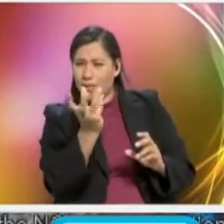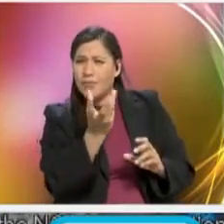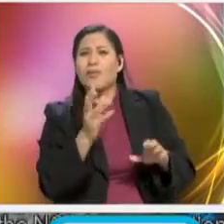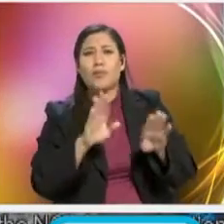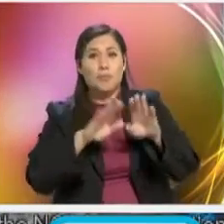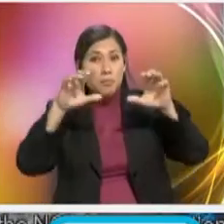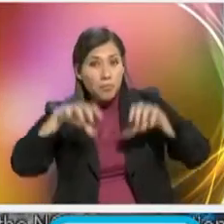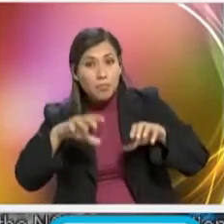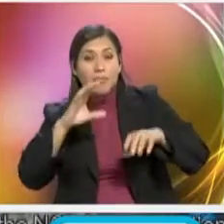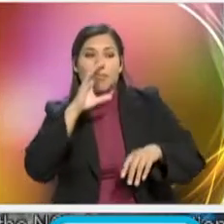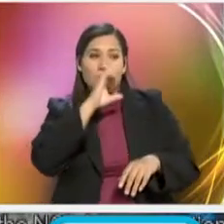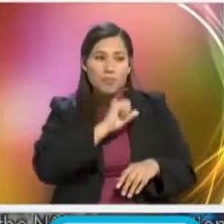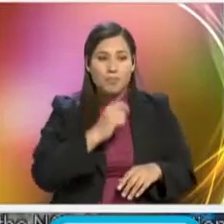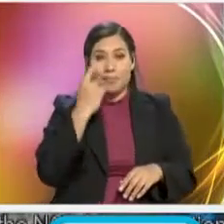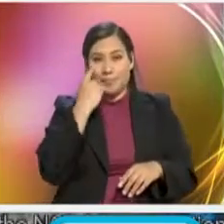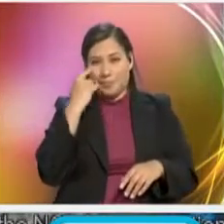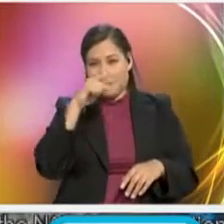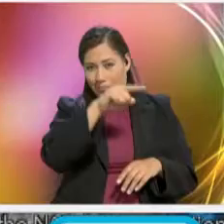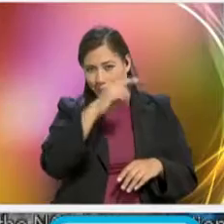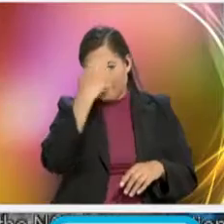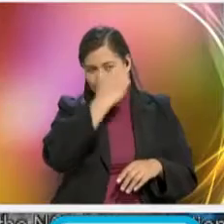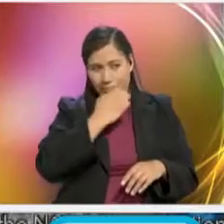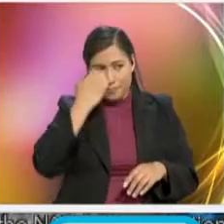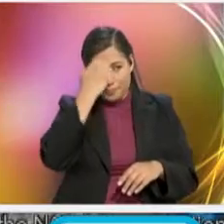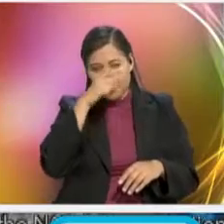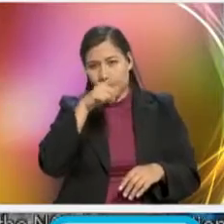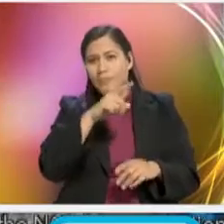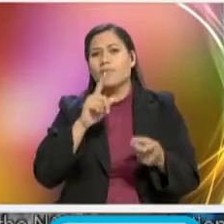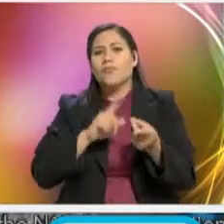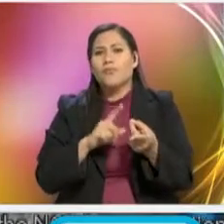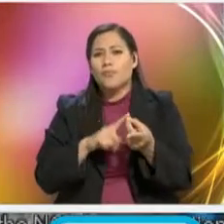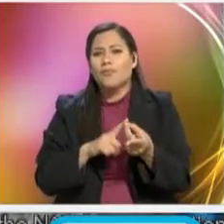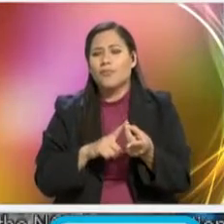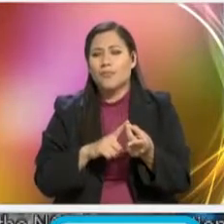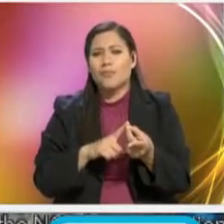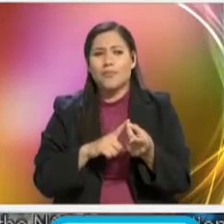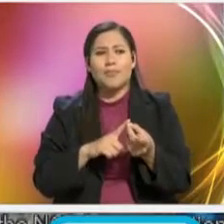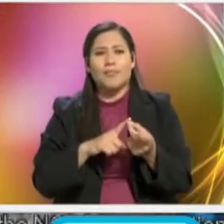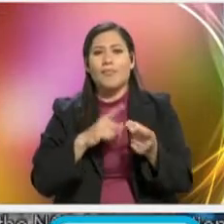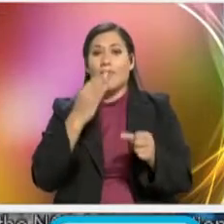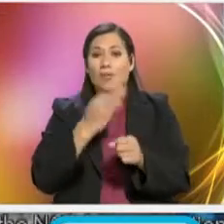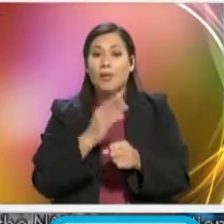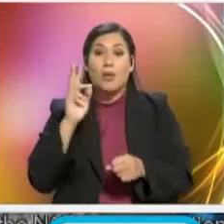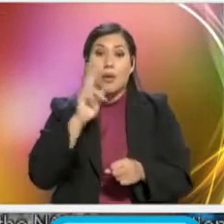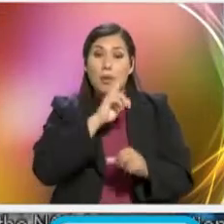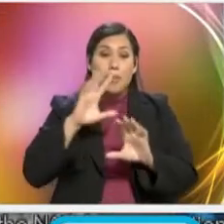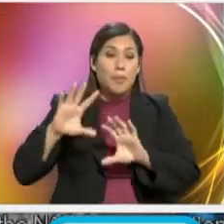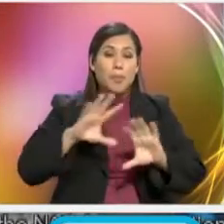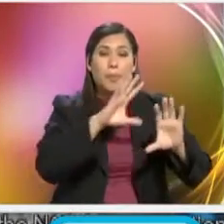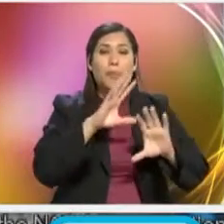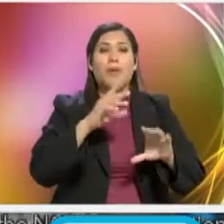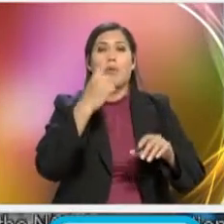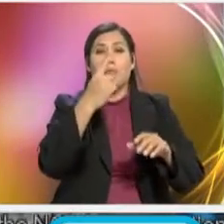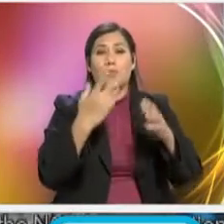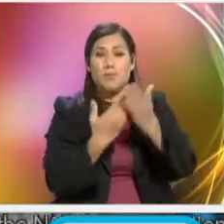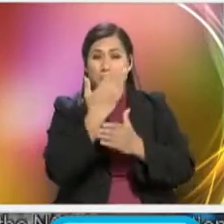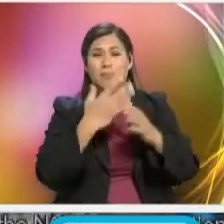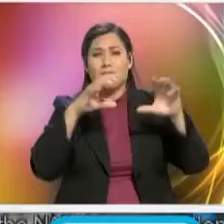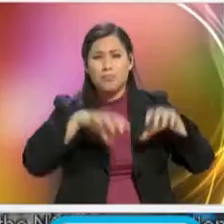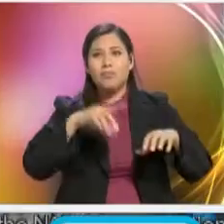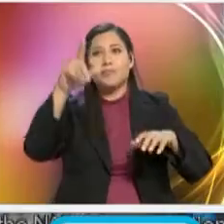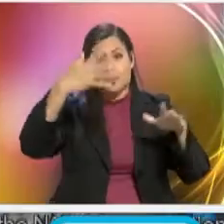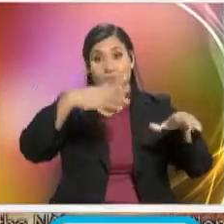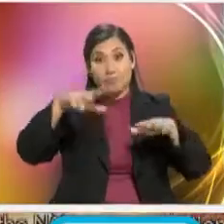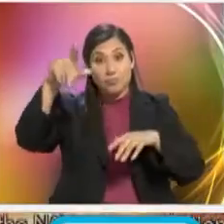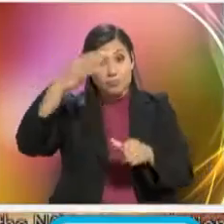cuenta justo, fíjate, por ejemplo, estamos viendo muy claramente en dónde está sucediendo la precipitación a la 1 de la mañana. Está lloviendo en las costas. ¿Por qué? Bueno,